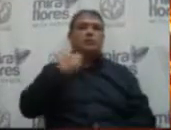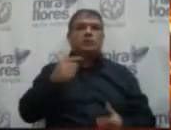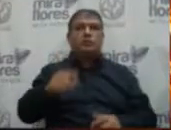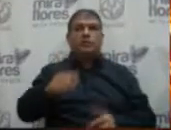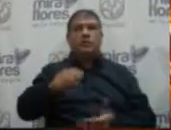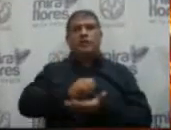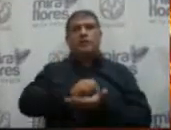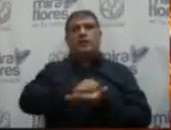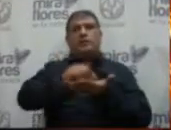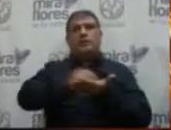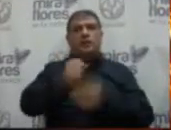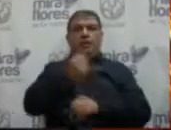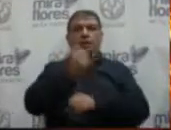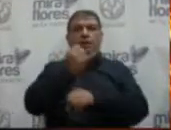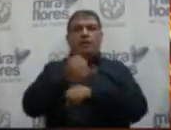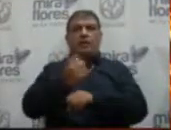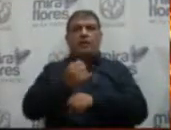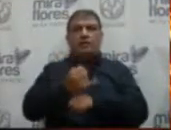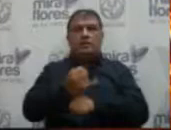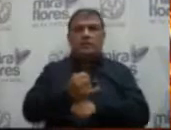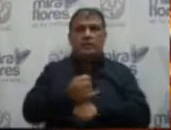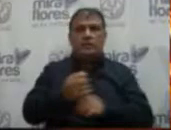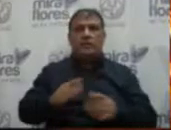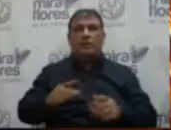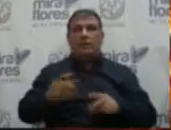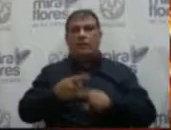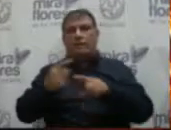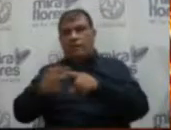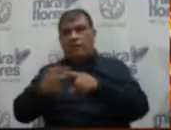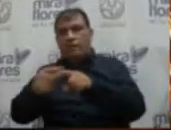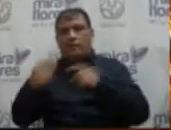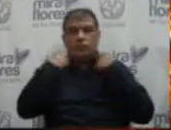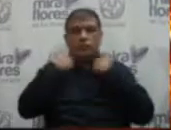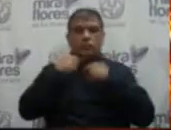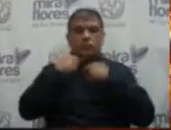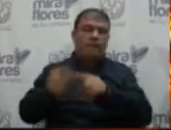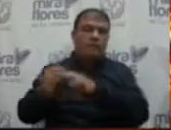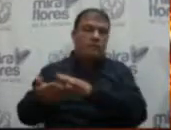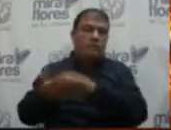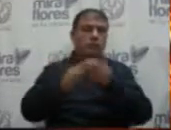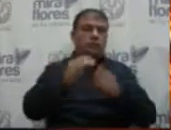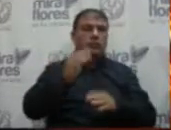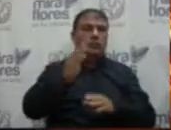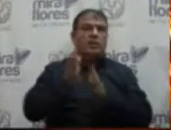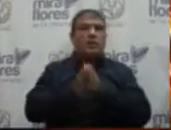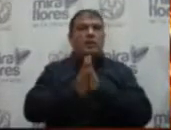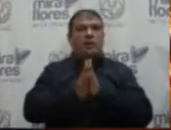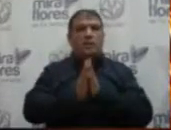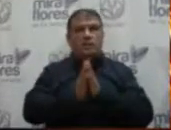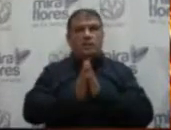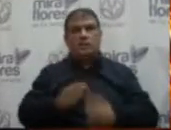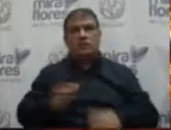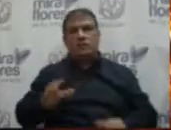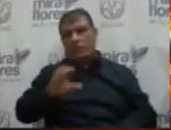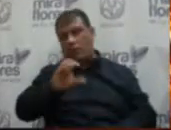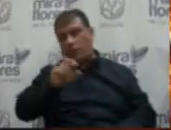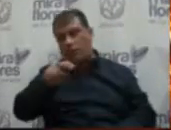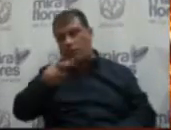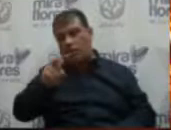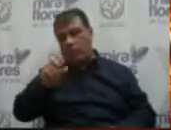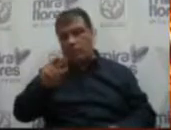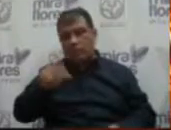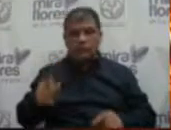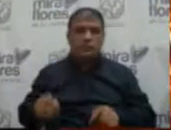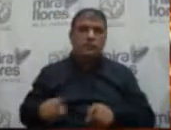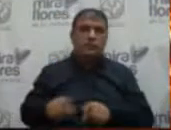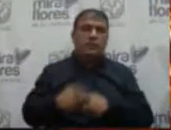Santa Iglesia Metropolitana, prelados de los conventos religiosos, títulos de Castilla y varios